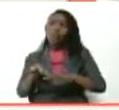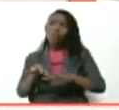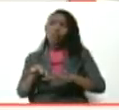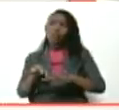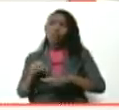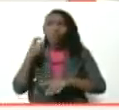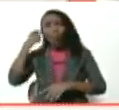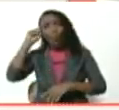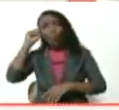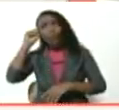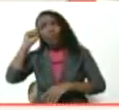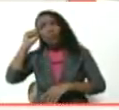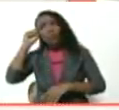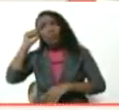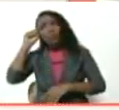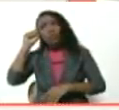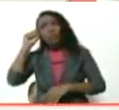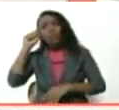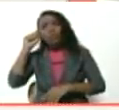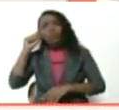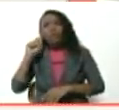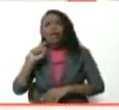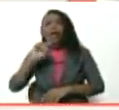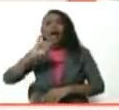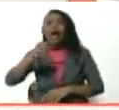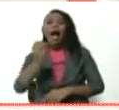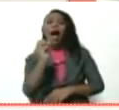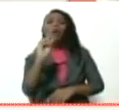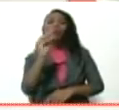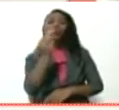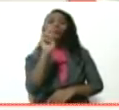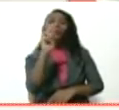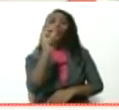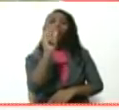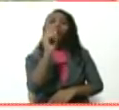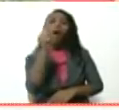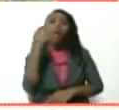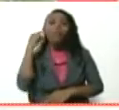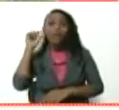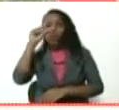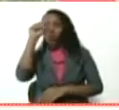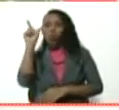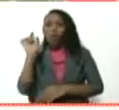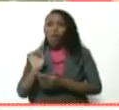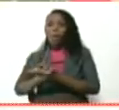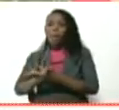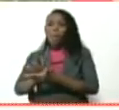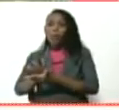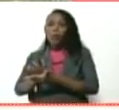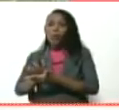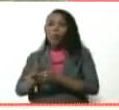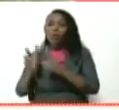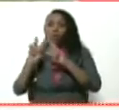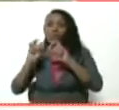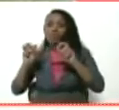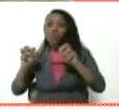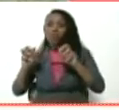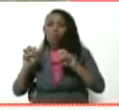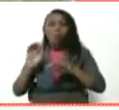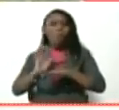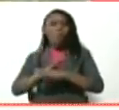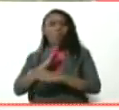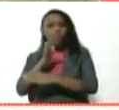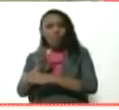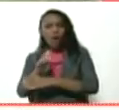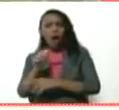Víctor? De Jacura, del Partido Socialista Unido de Venezuela, lo expulsamos y se abrió una investigación. Fui a